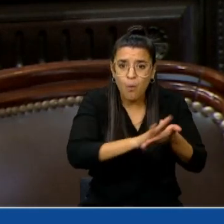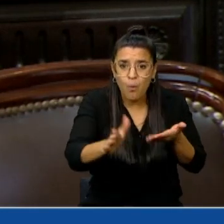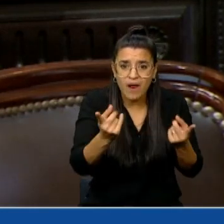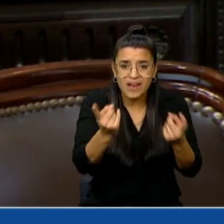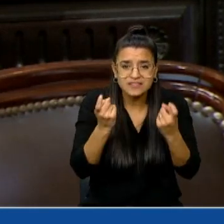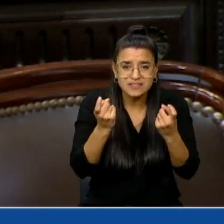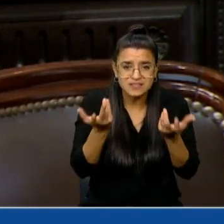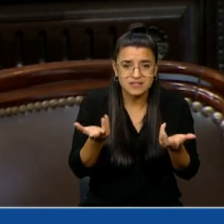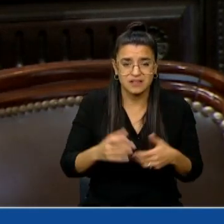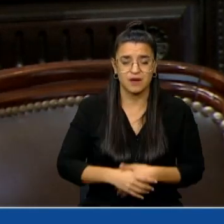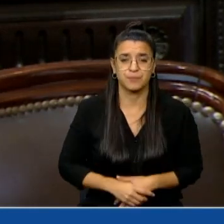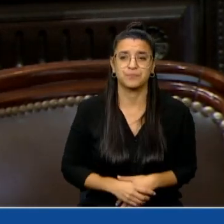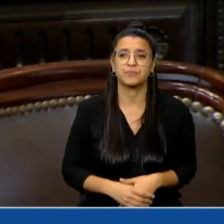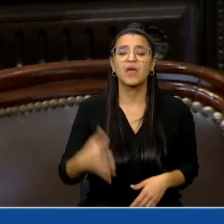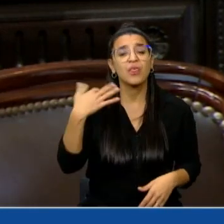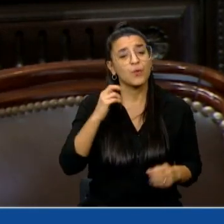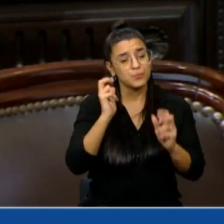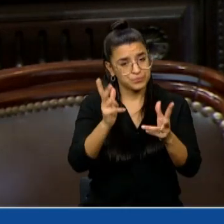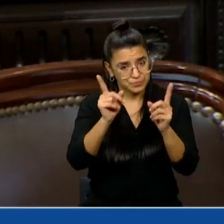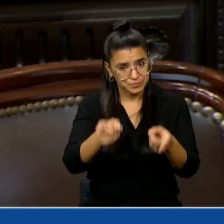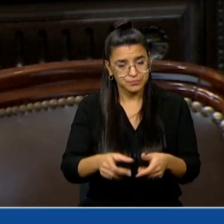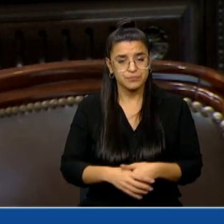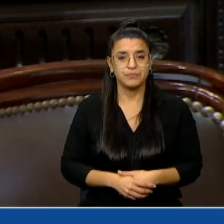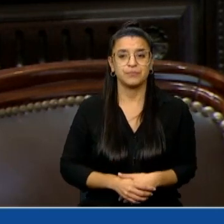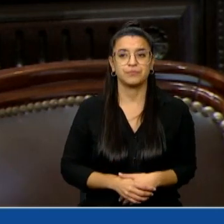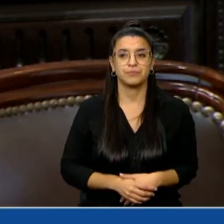saneamiento. Les tengo que decir que